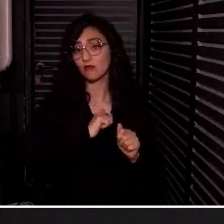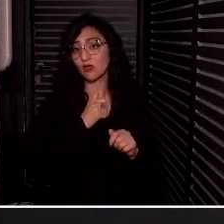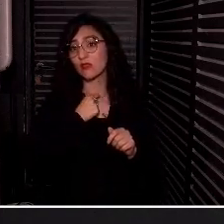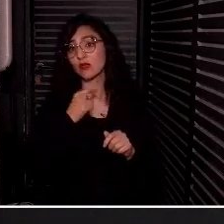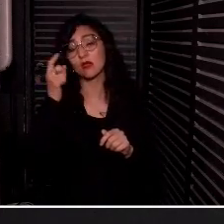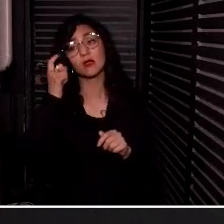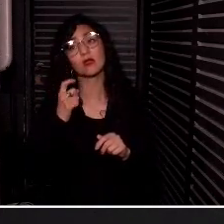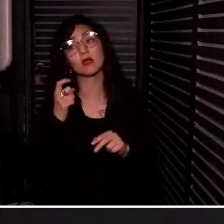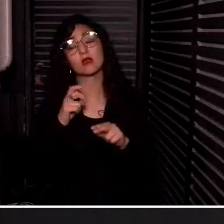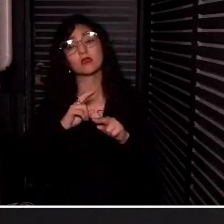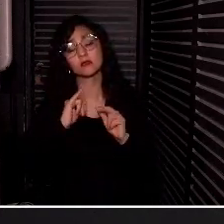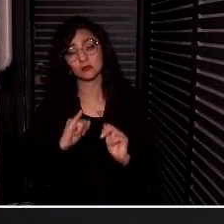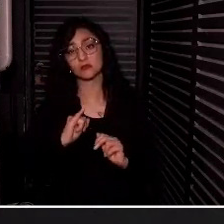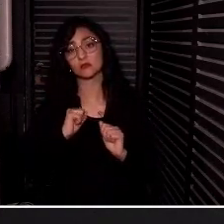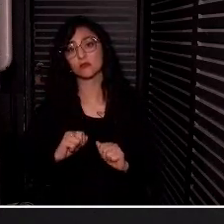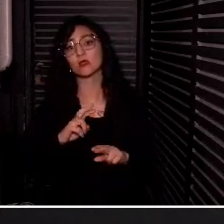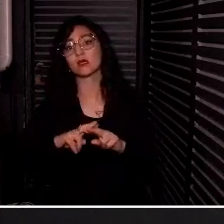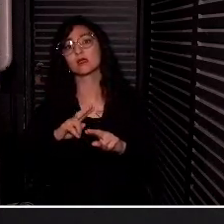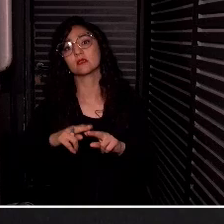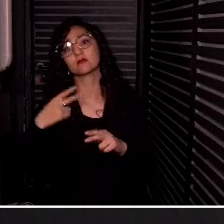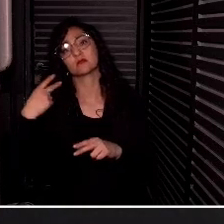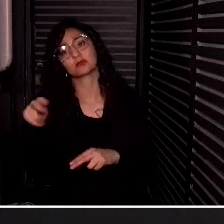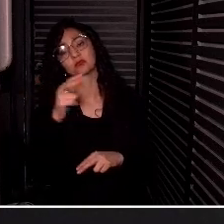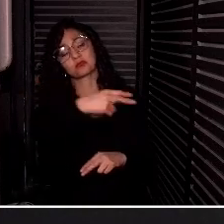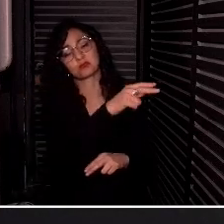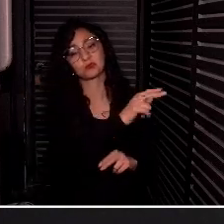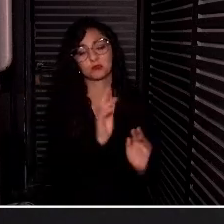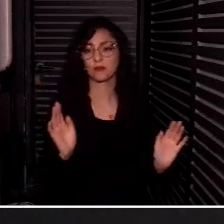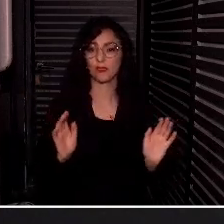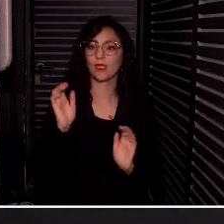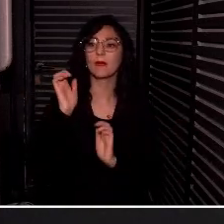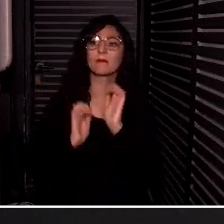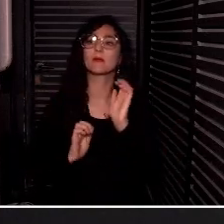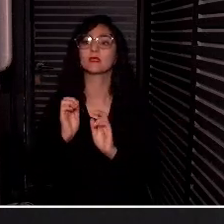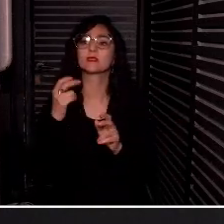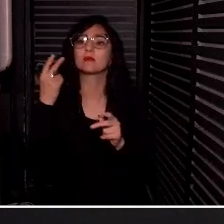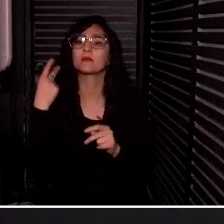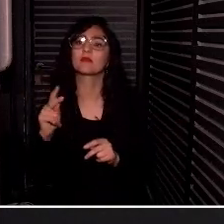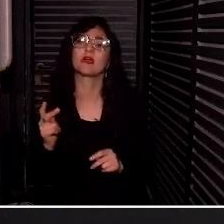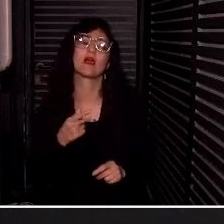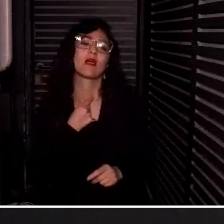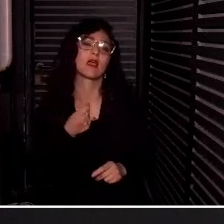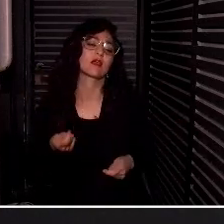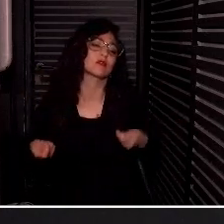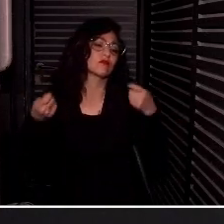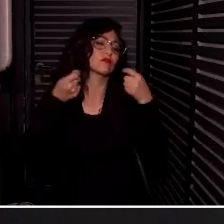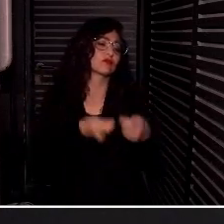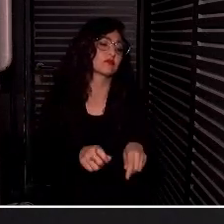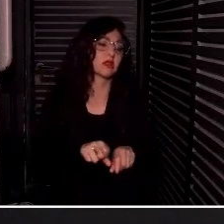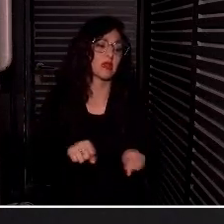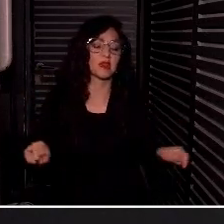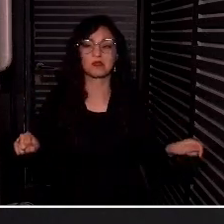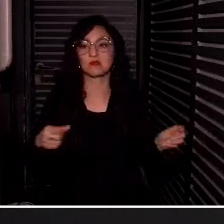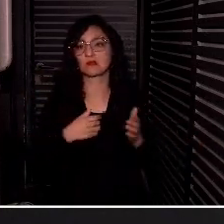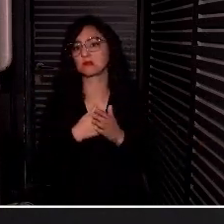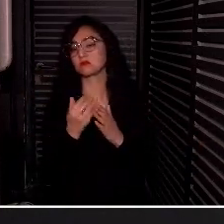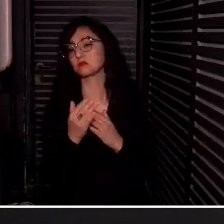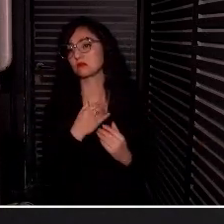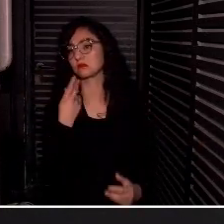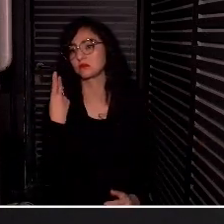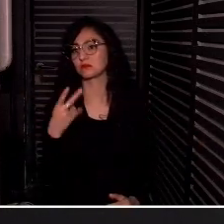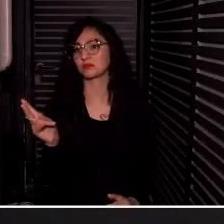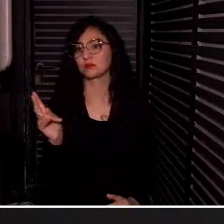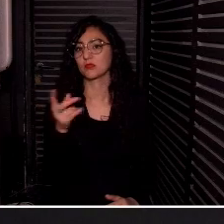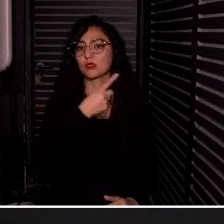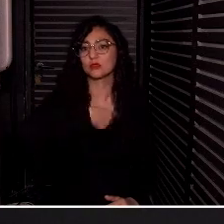perfecto pero son esos esos temas que que van así o sea los privados tienen la libertad de invertir en lo que quieran Listo ya y yo digo desde la